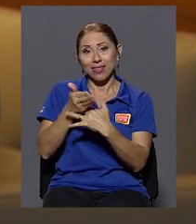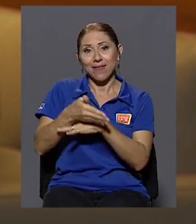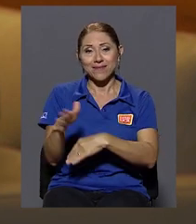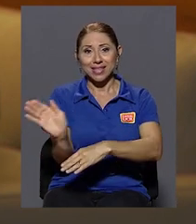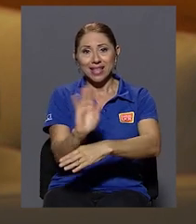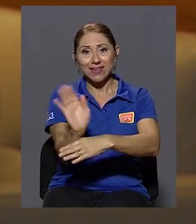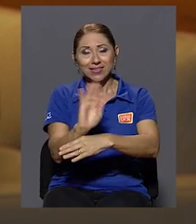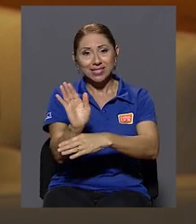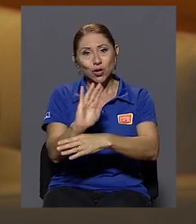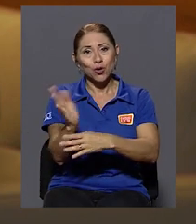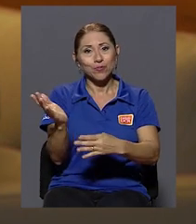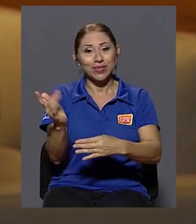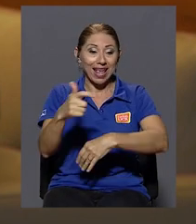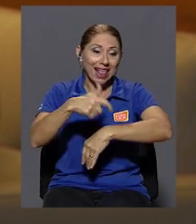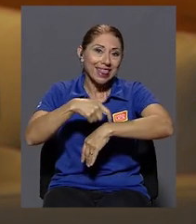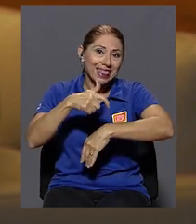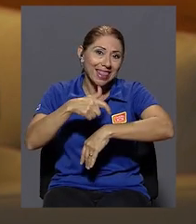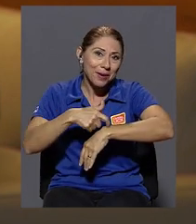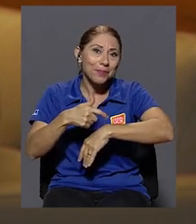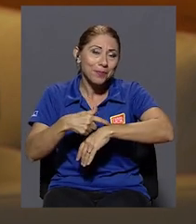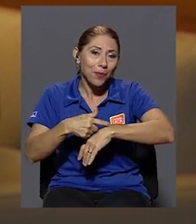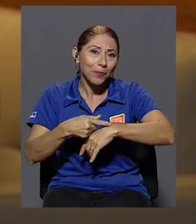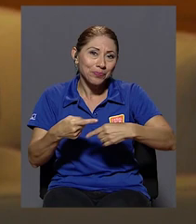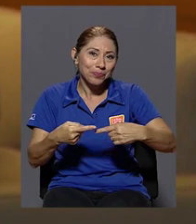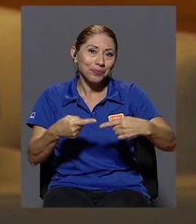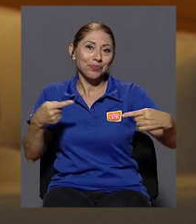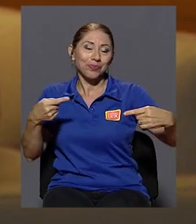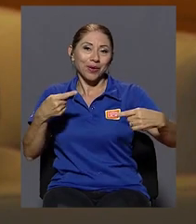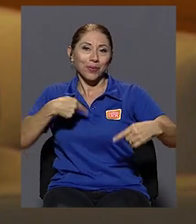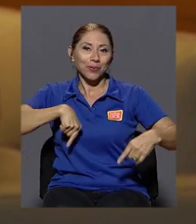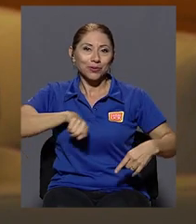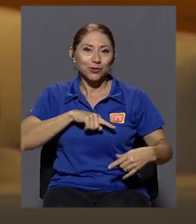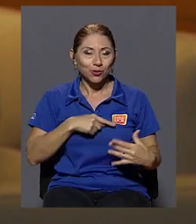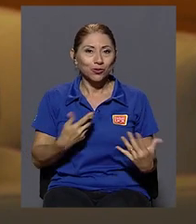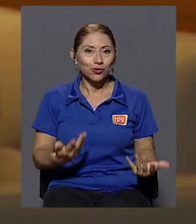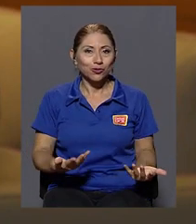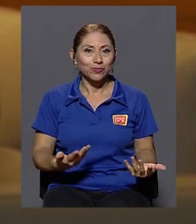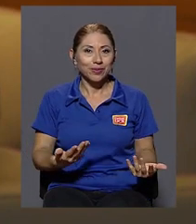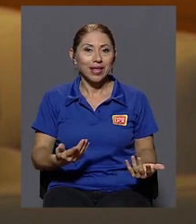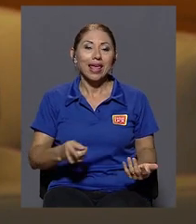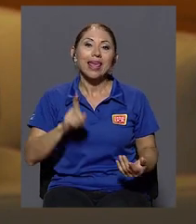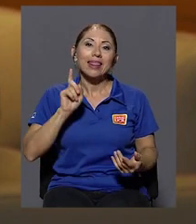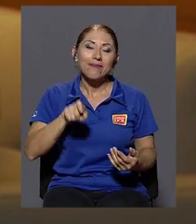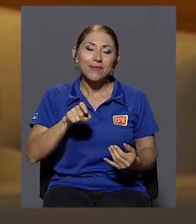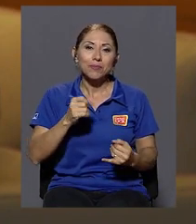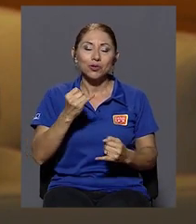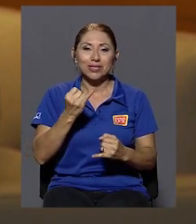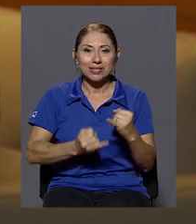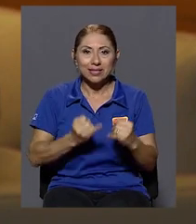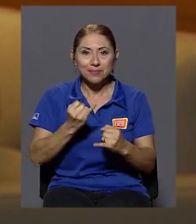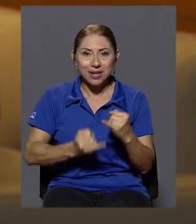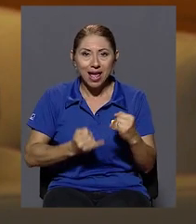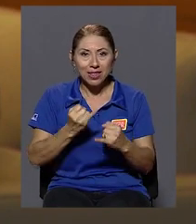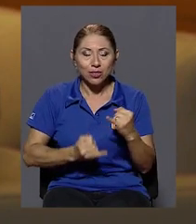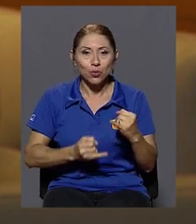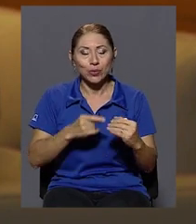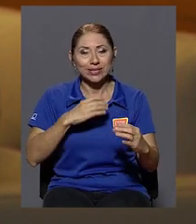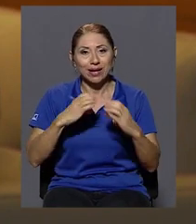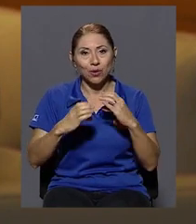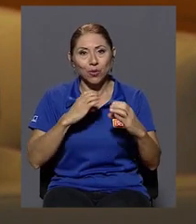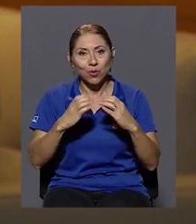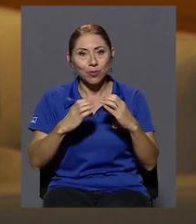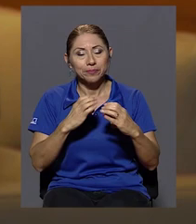televisión, el tiempo conspira contra nosotros y tenemos que ir terminando